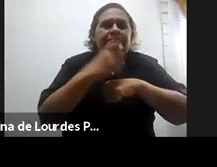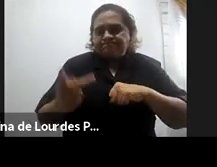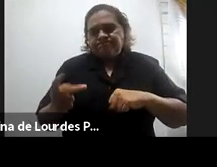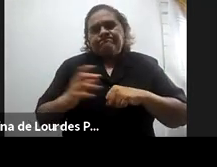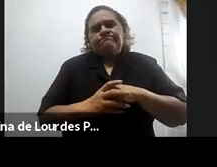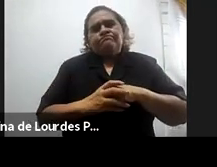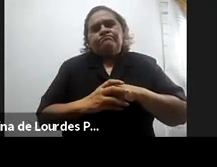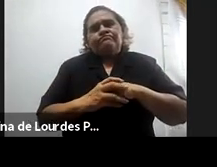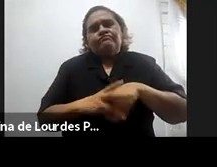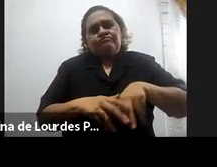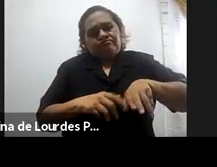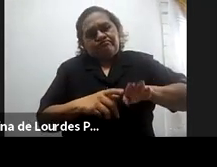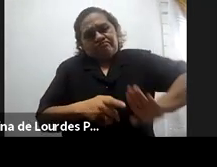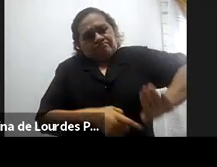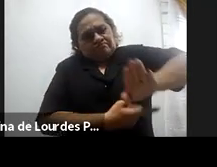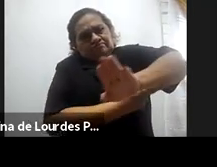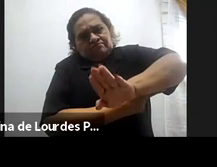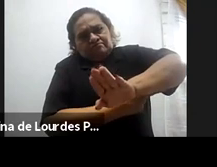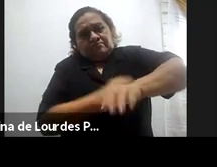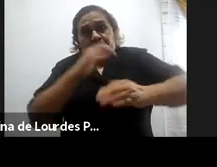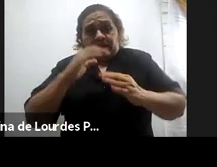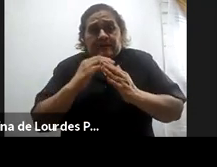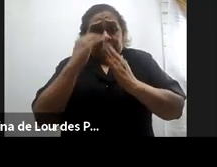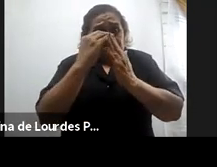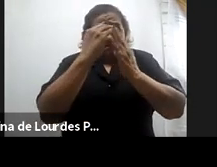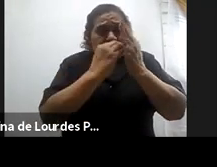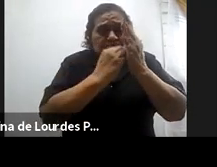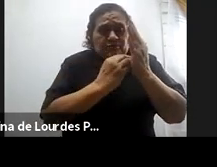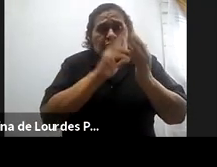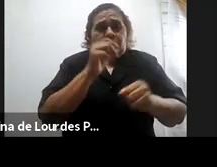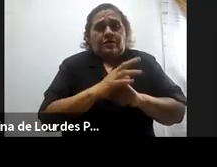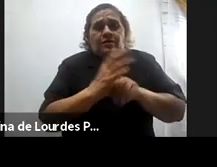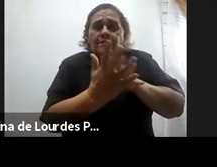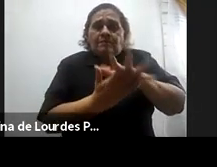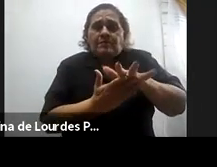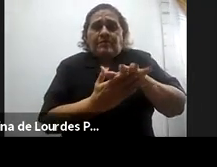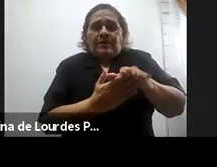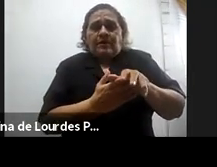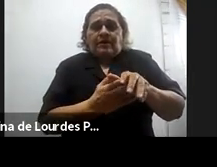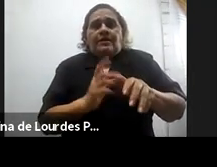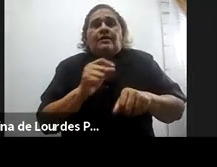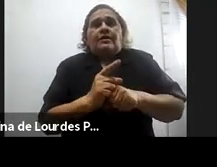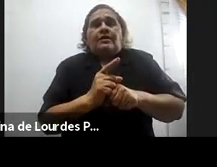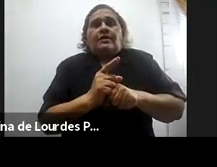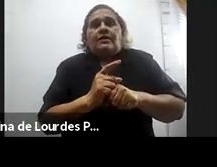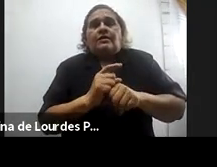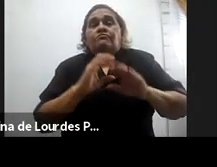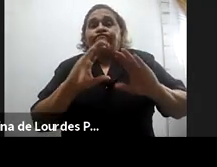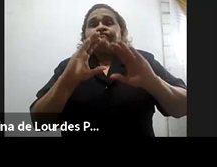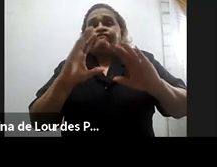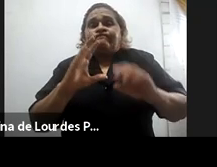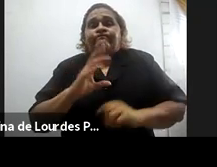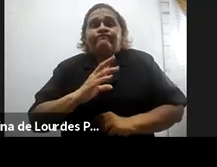cuando se camina, disminuye la capacidad del pie de sanar rápido o combatir alguna infección.